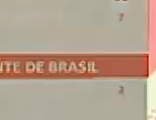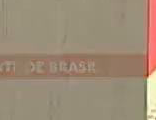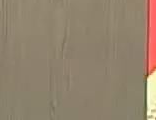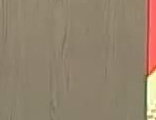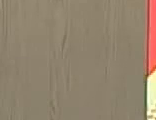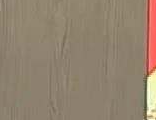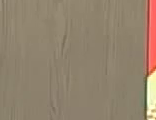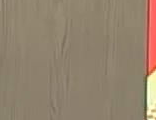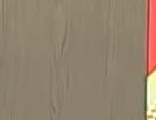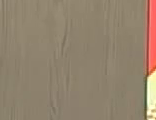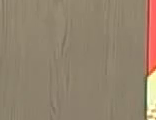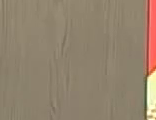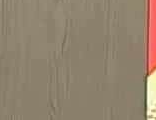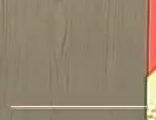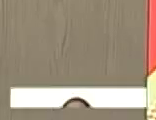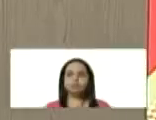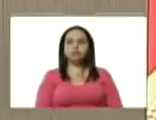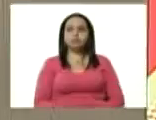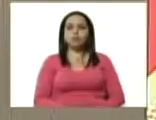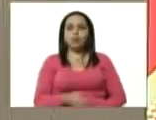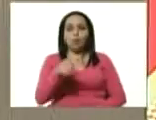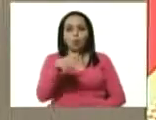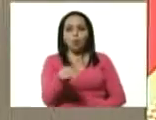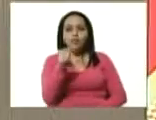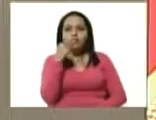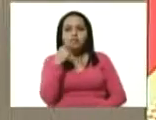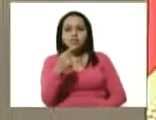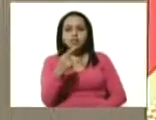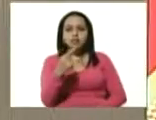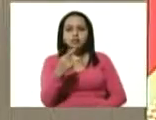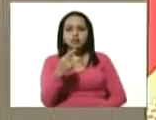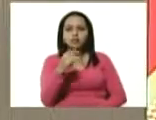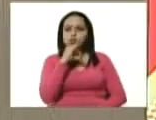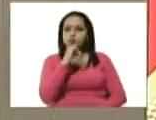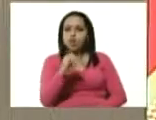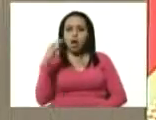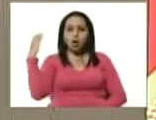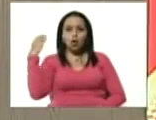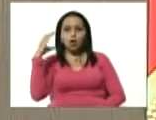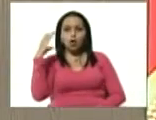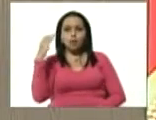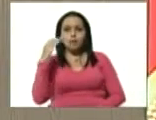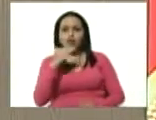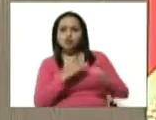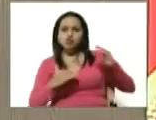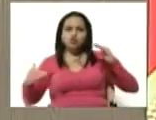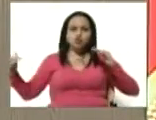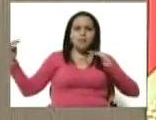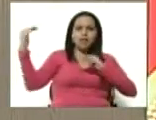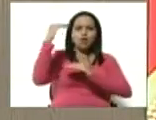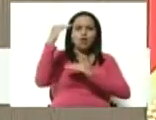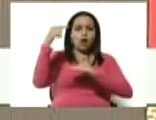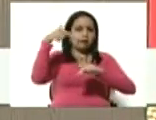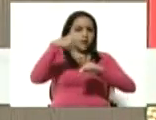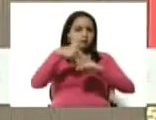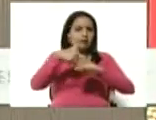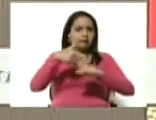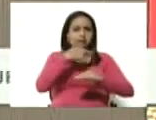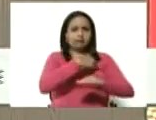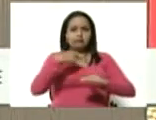fíjense ustedes, hoy dice las noticias que Colombia supera a China en número de